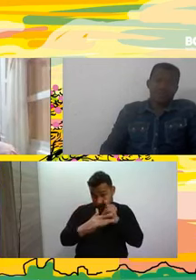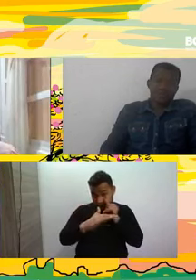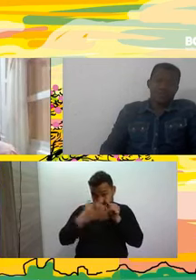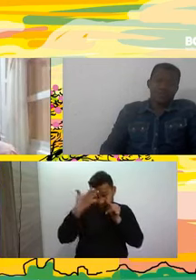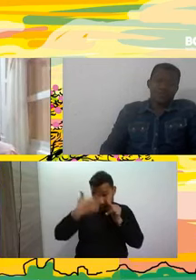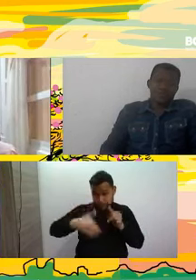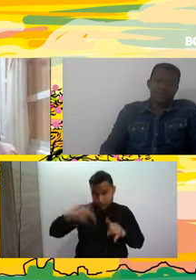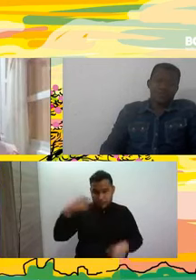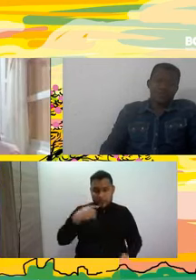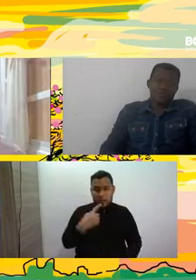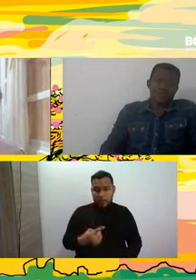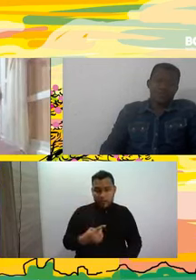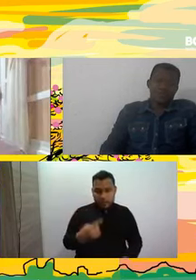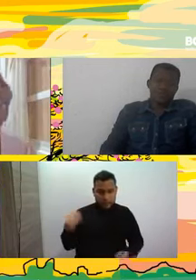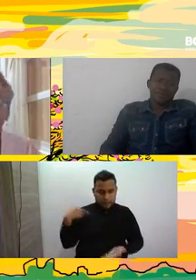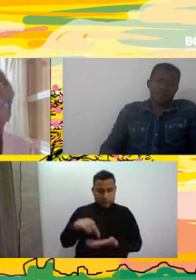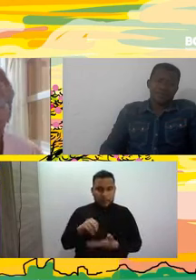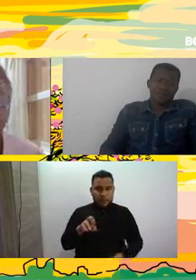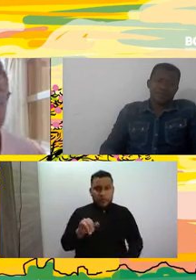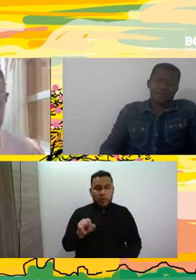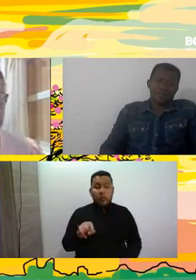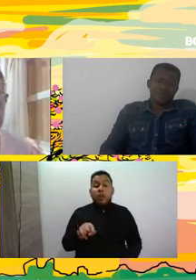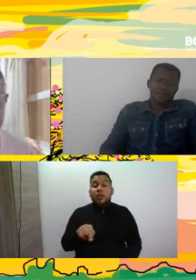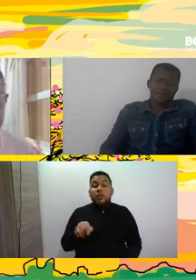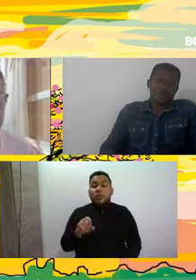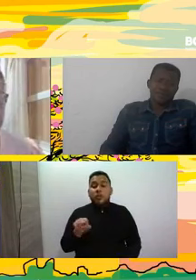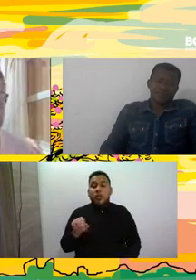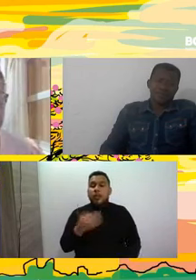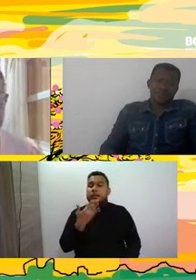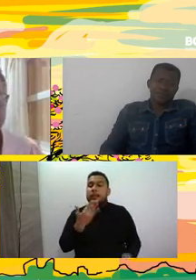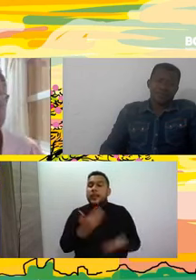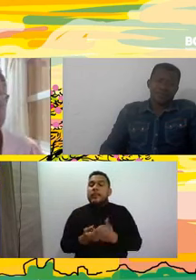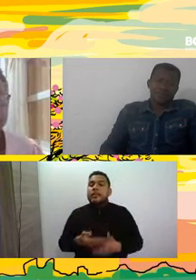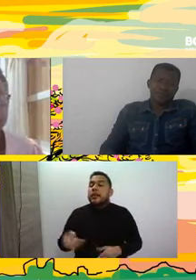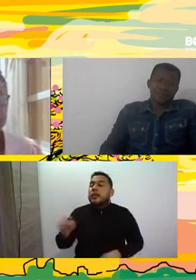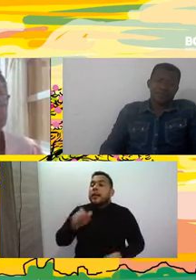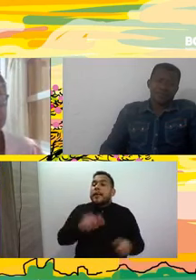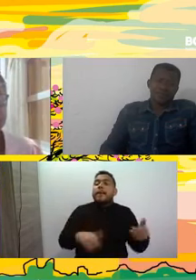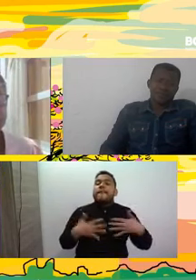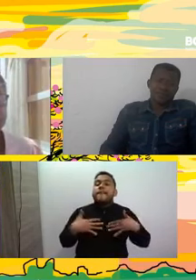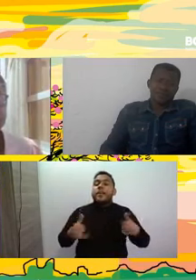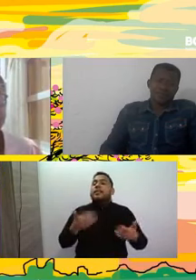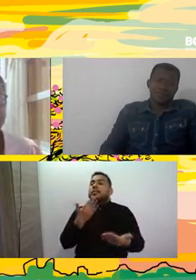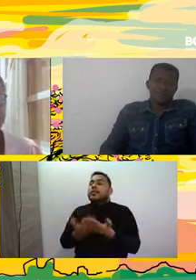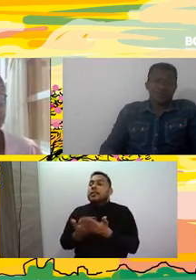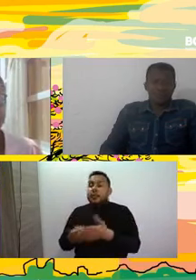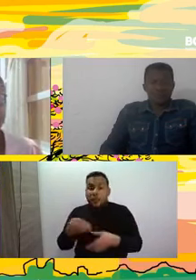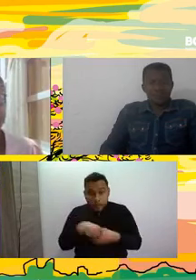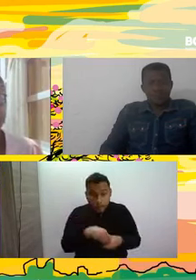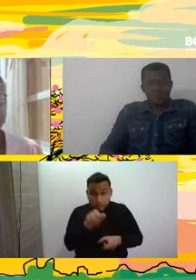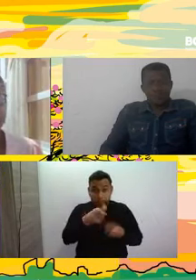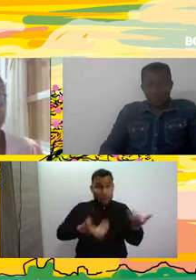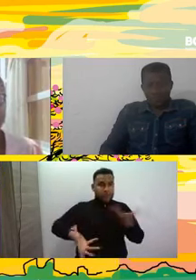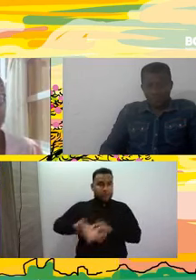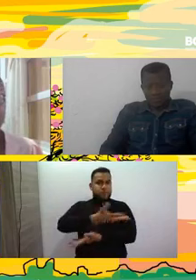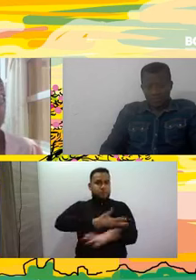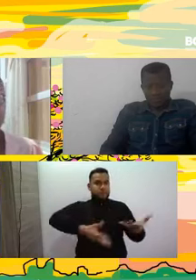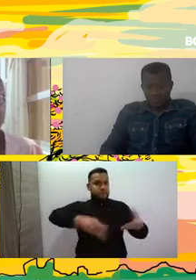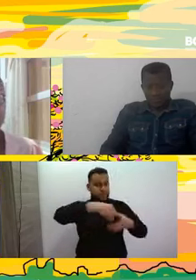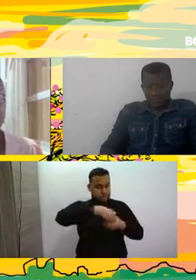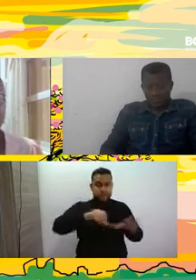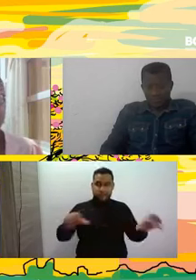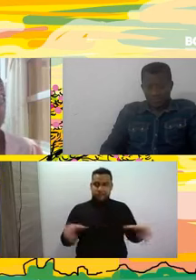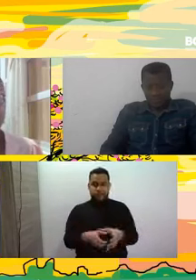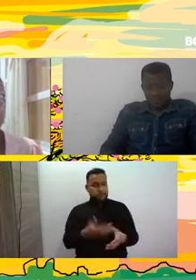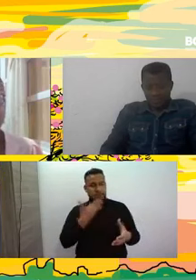dice: seamos agradecidos con las personas que nos hacen felices, en este caso, quienes hicieron parte de este conversatorio, quienes nos